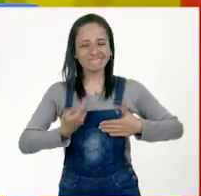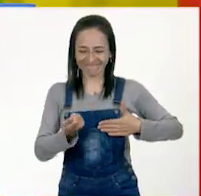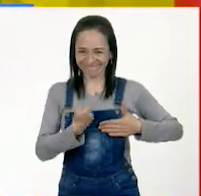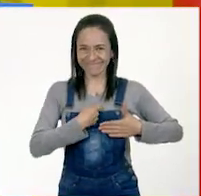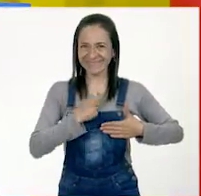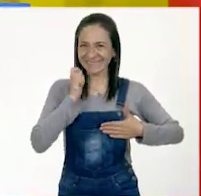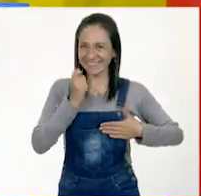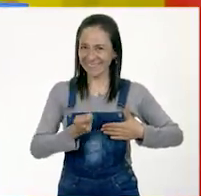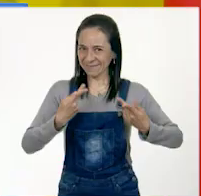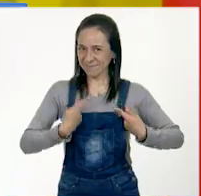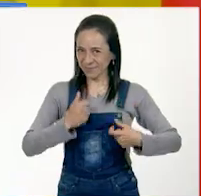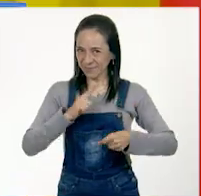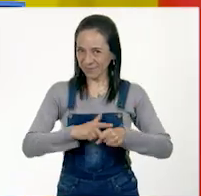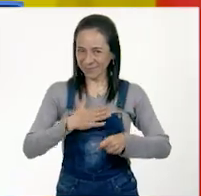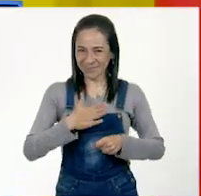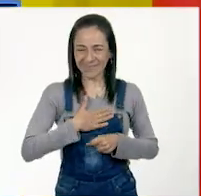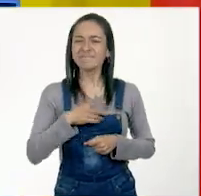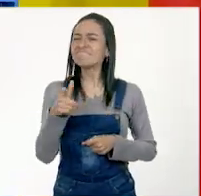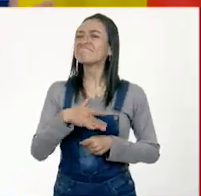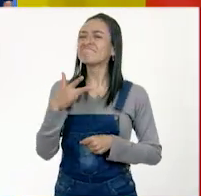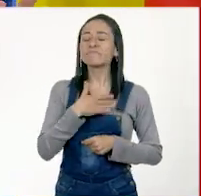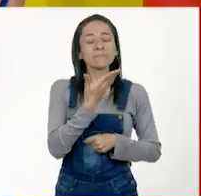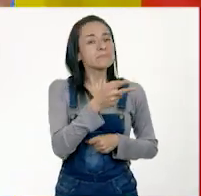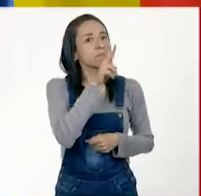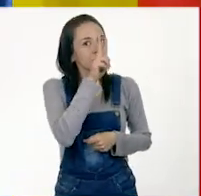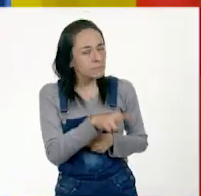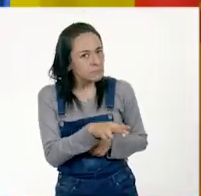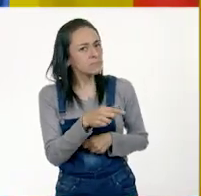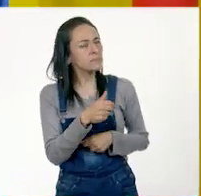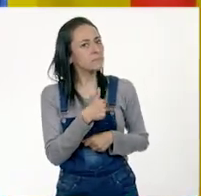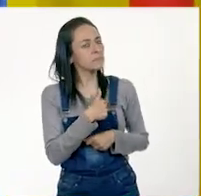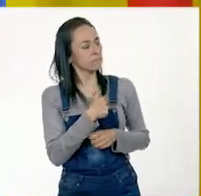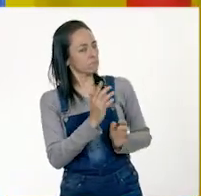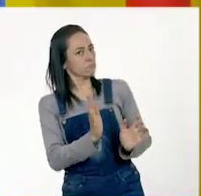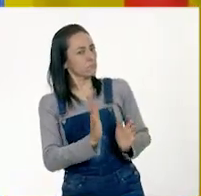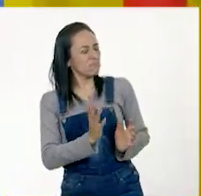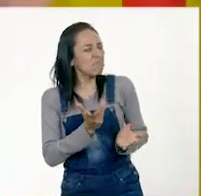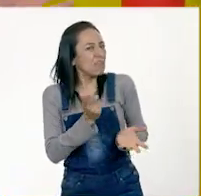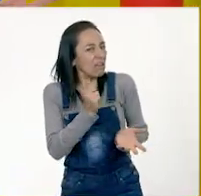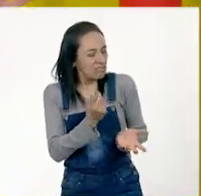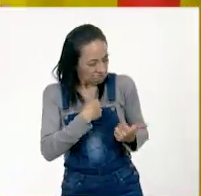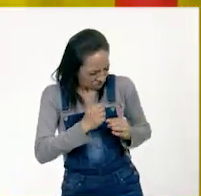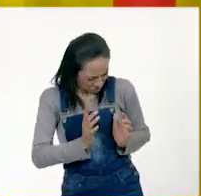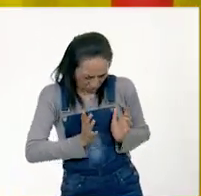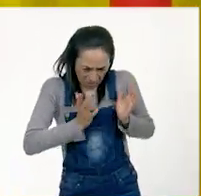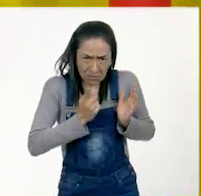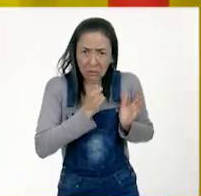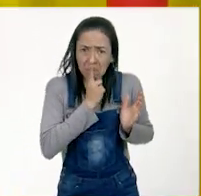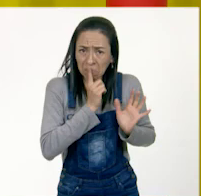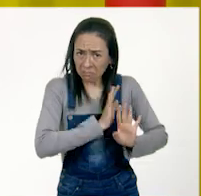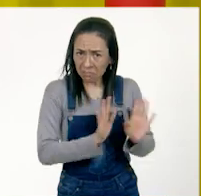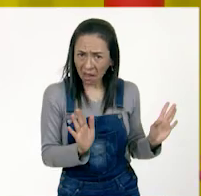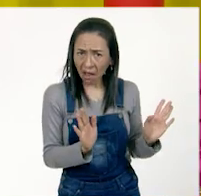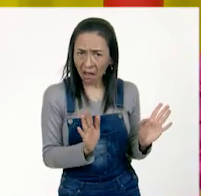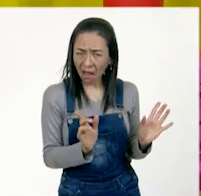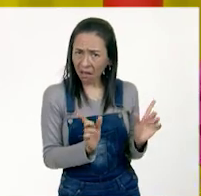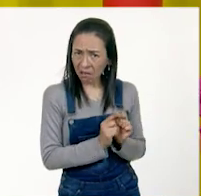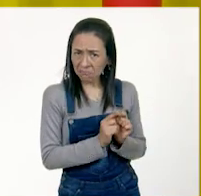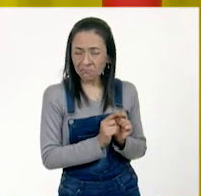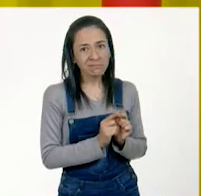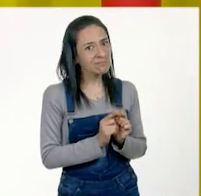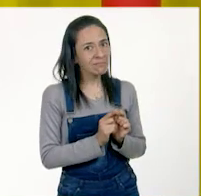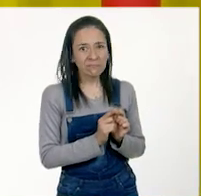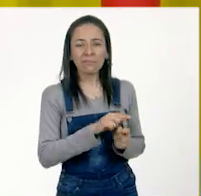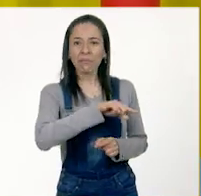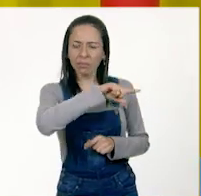palabra, de todo lo que puede pasar con la sorpresa. Yo pensé que uno nada más se sorprendía y hasta ahí llegaba, pero nunca me puse a reflexionar realmente que